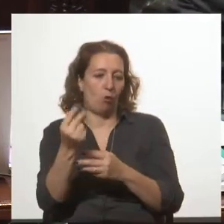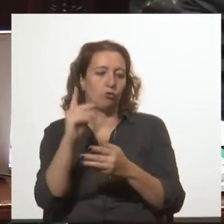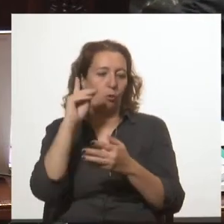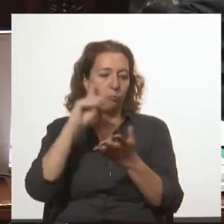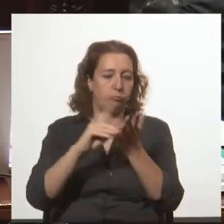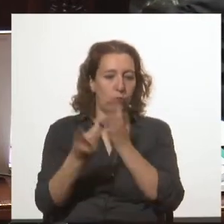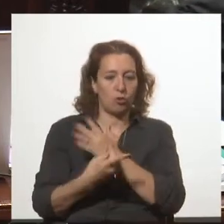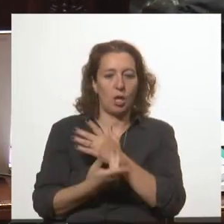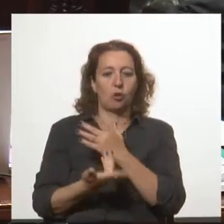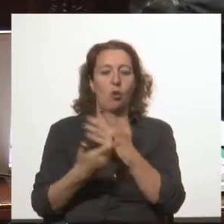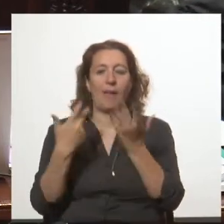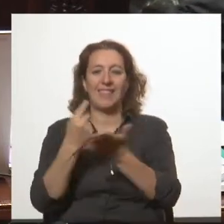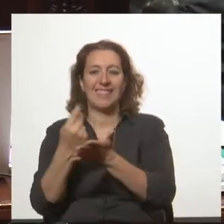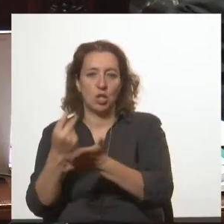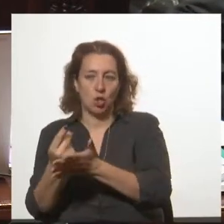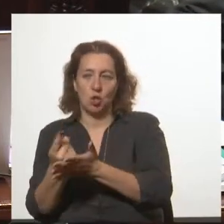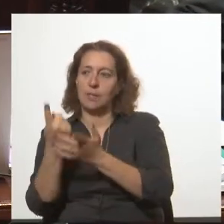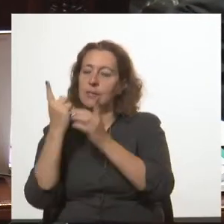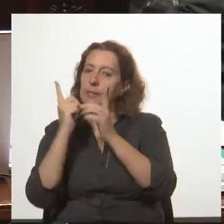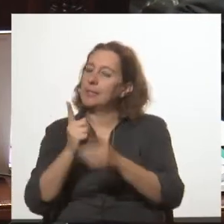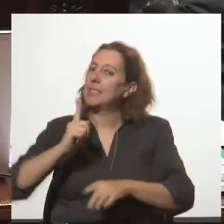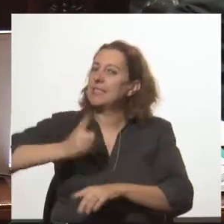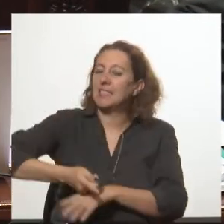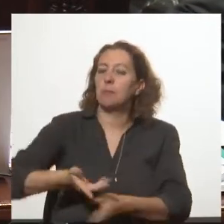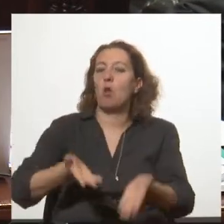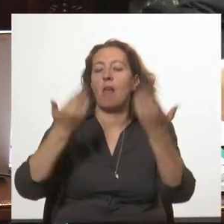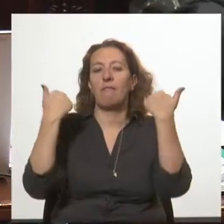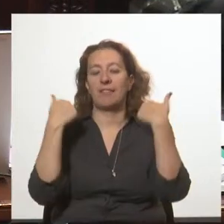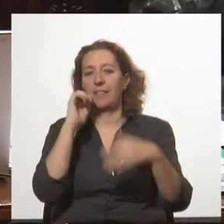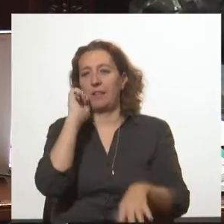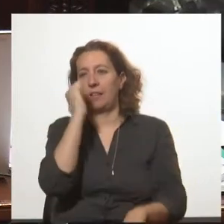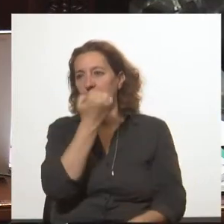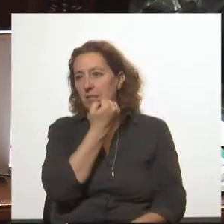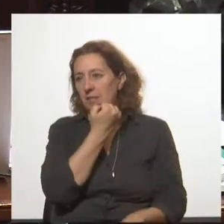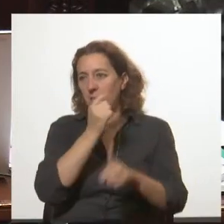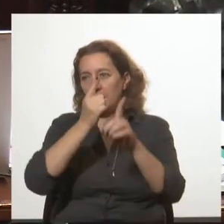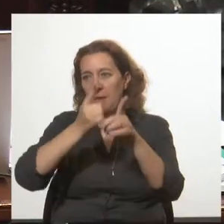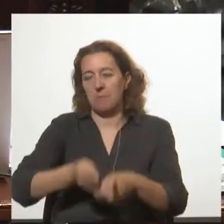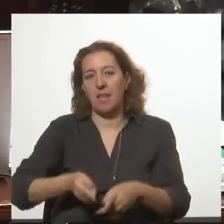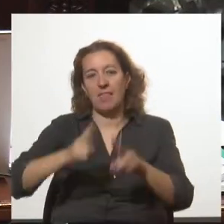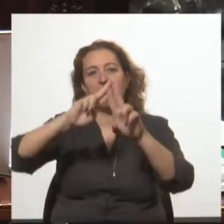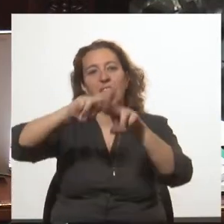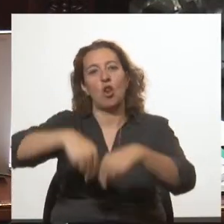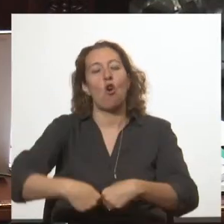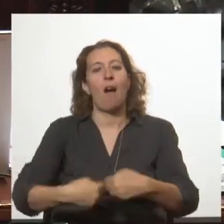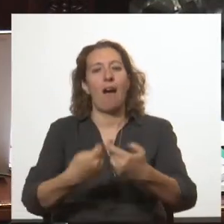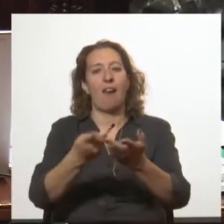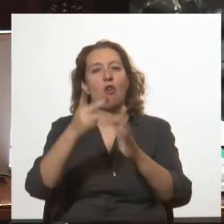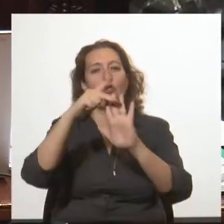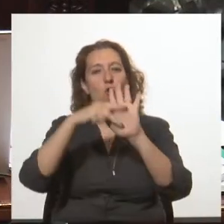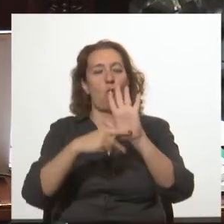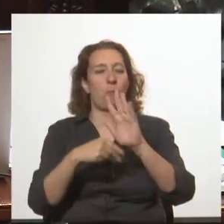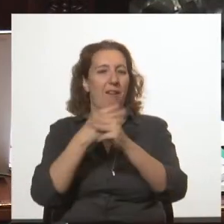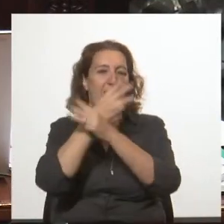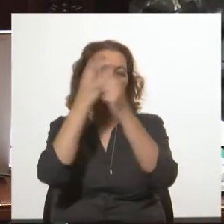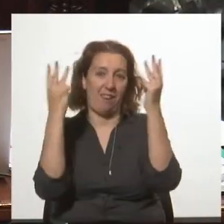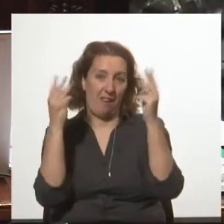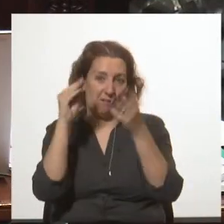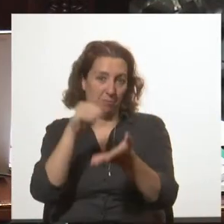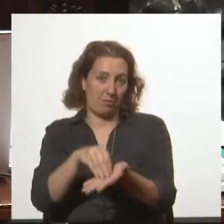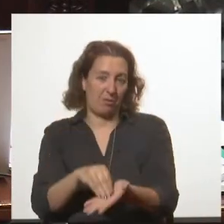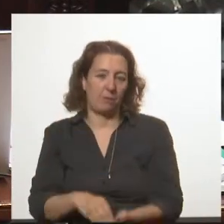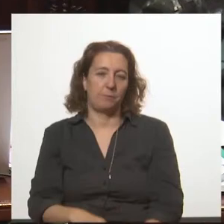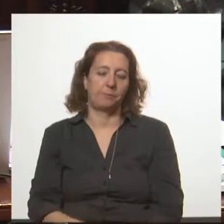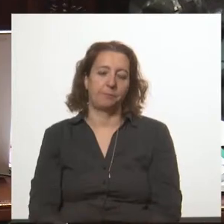adquisiciones y decidimos levantar la reserva también y derogar esas normas que con carácter general se establecieron